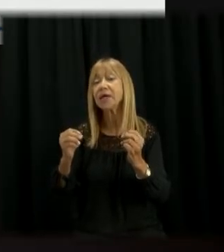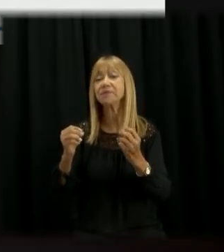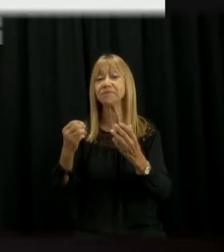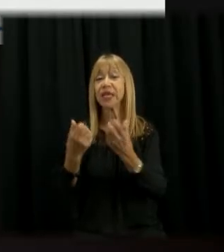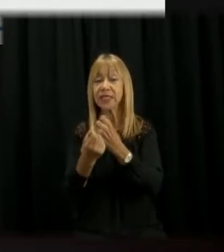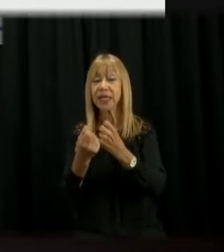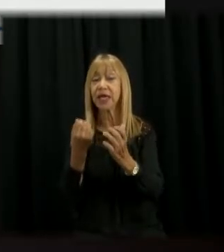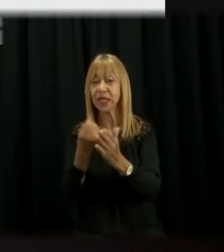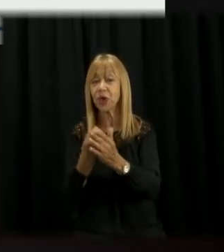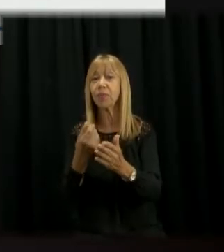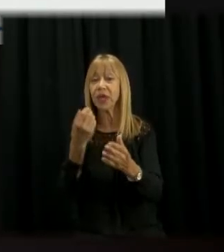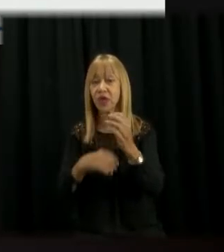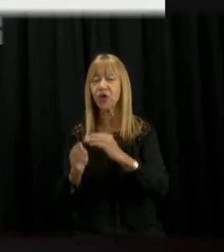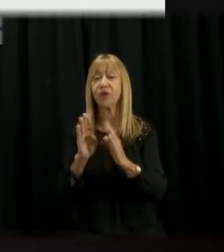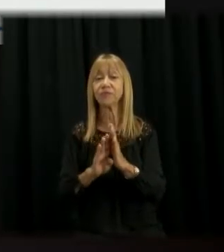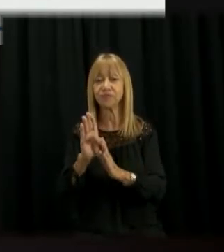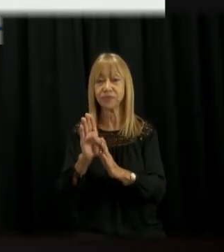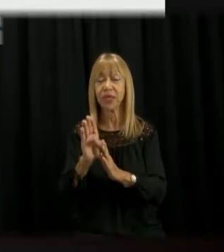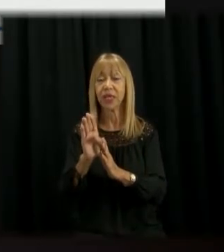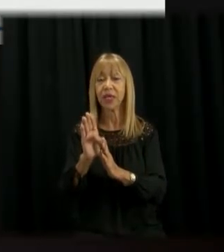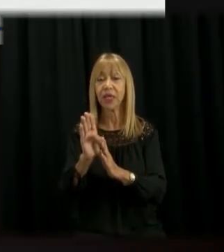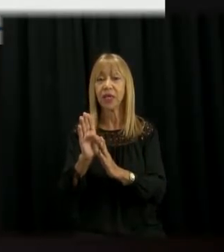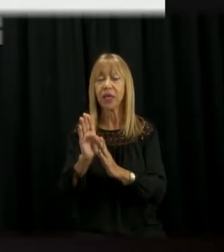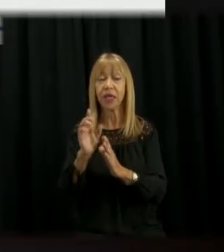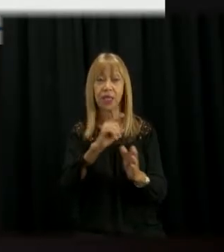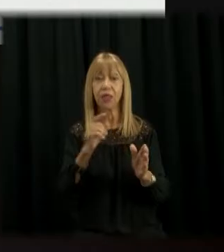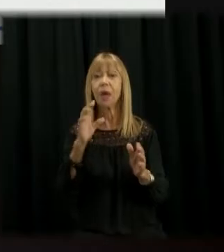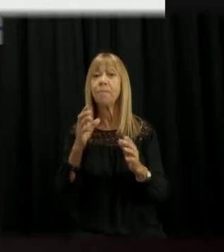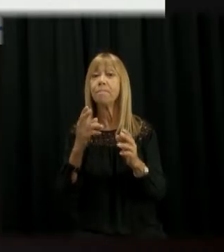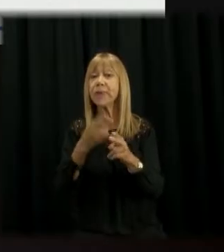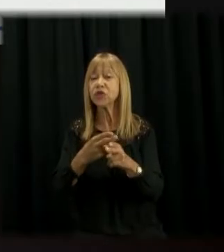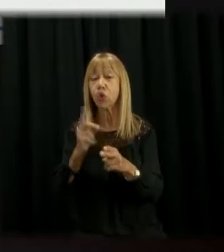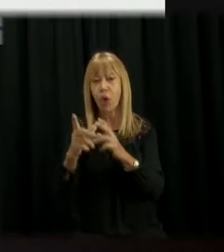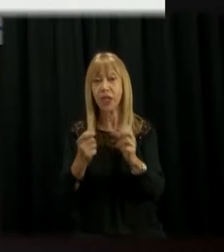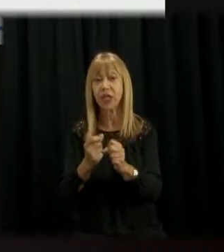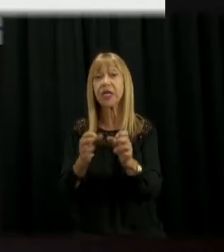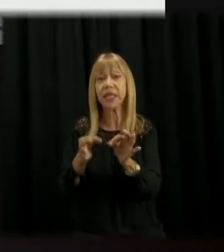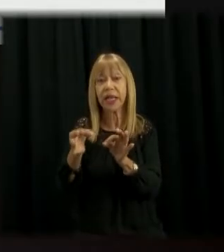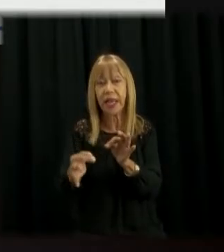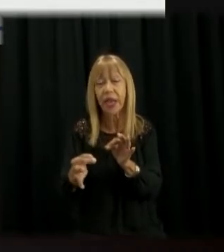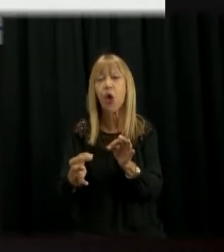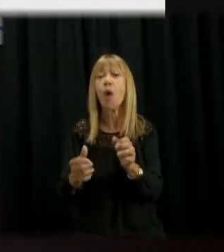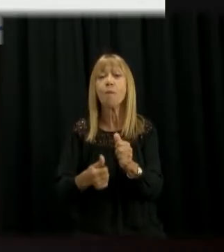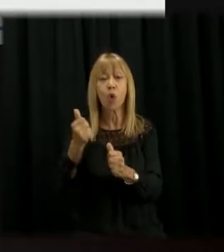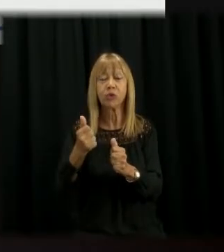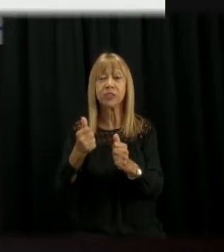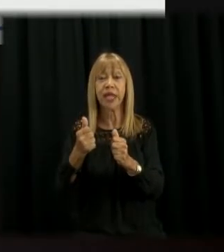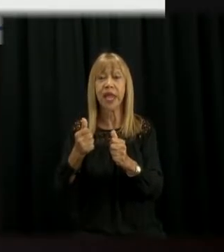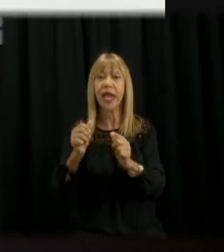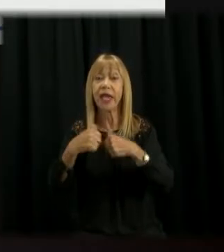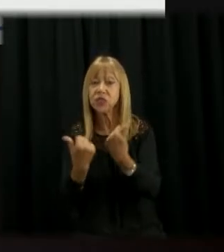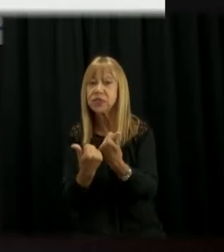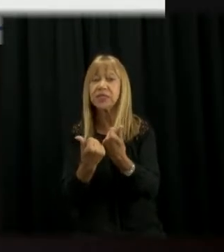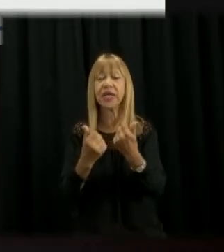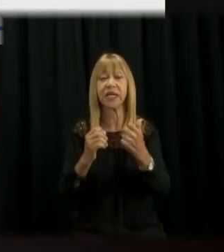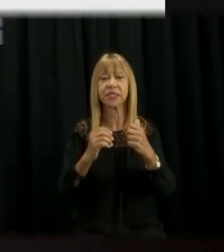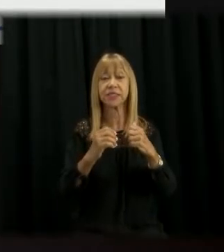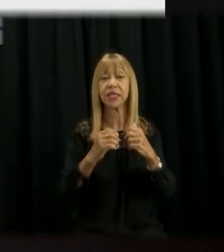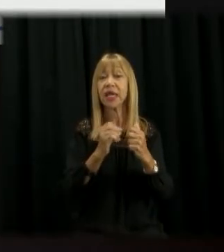pública. Como el señor Marrero acaba de mencionar, tiene un atraso de un año en varias